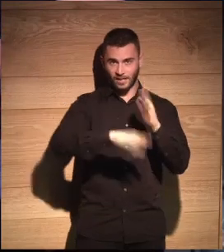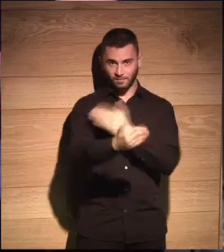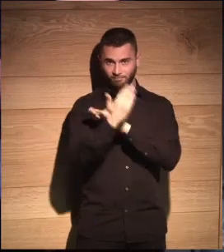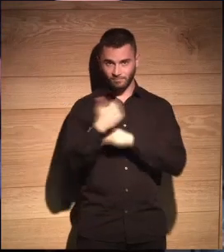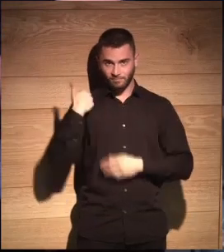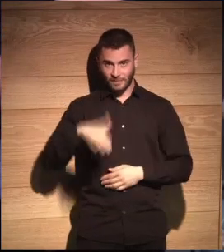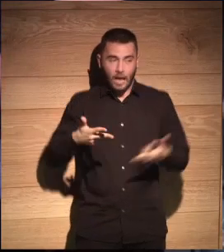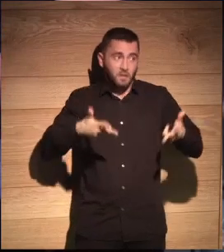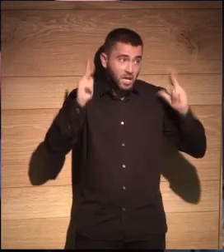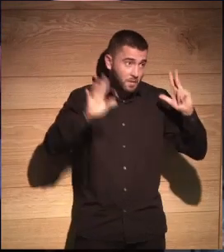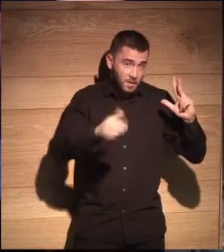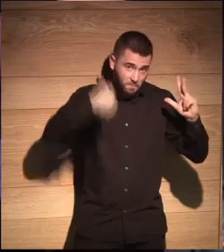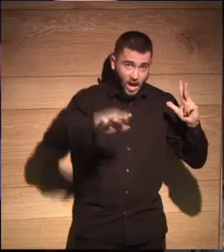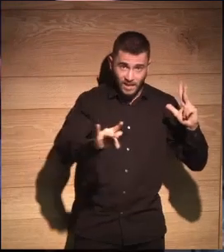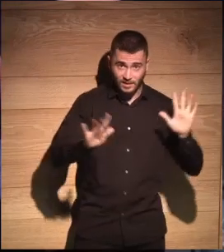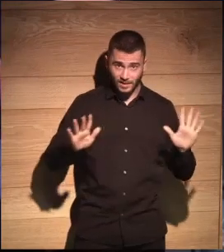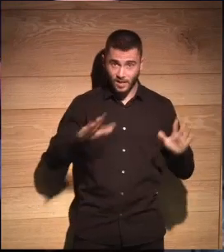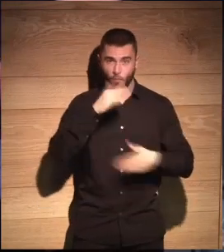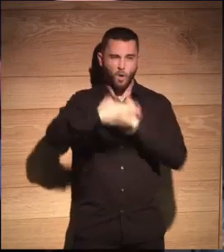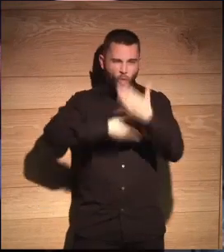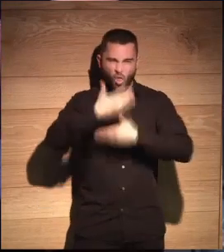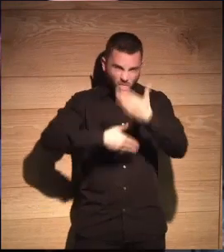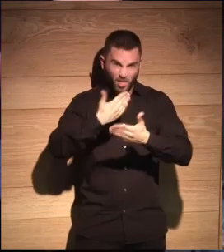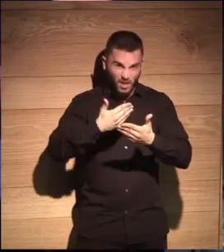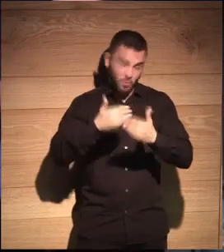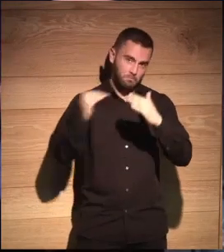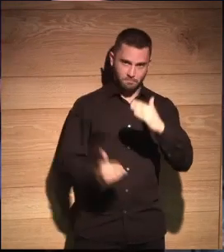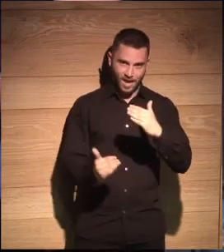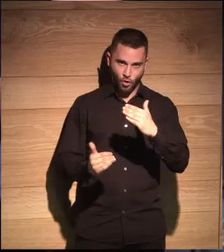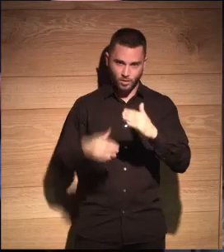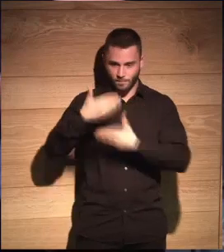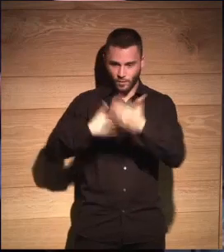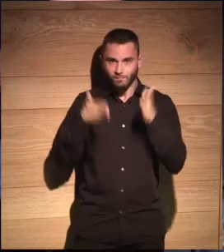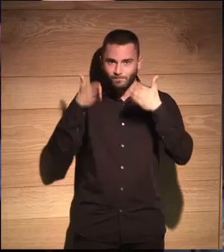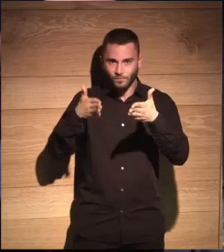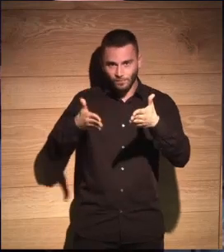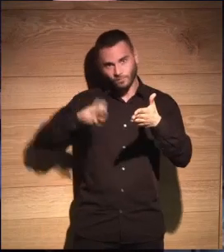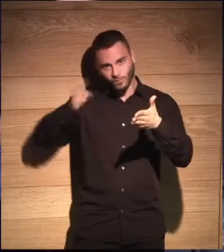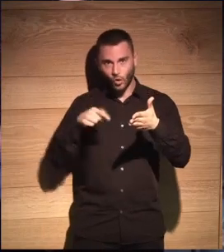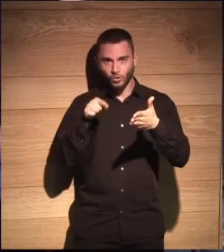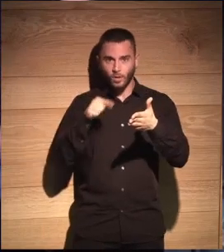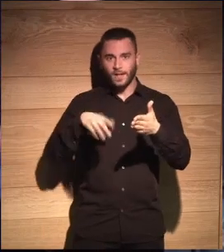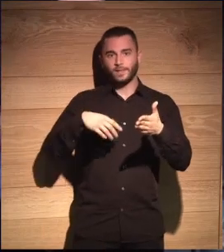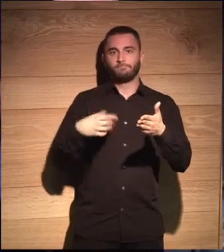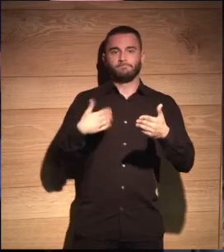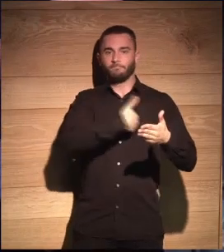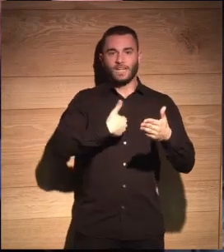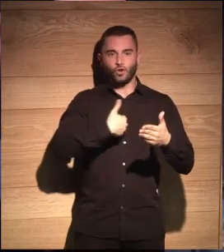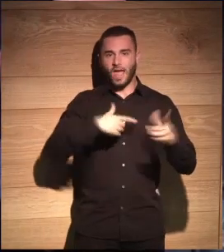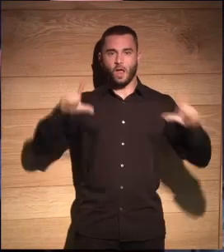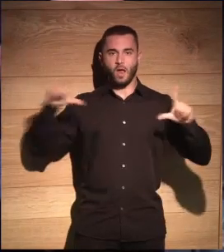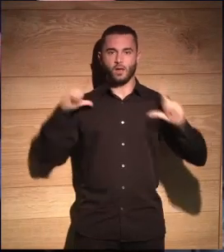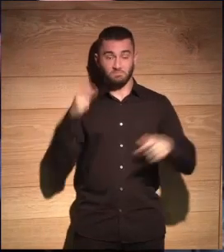demás, te libera de todo ese proceso que hay para centrarte en otro, que son, por ejemplo, a nivel de personajes, pues